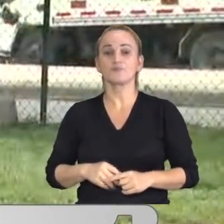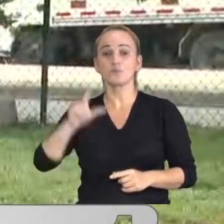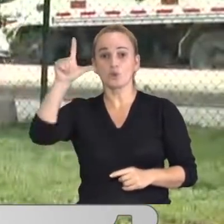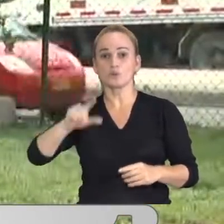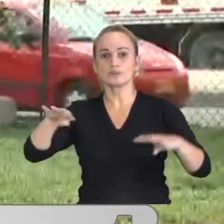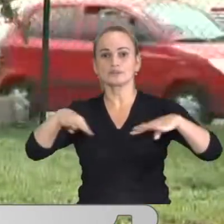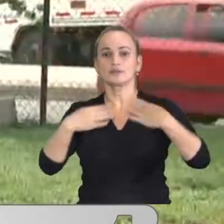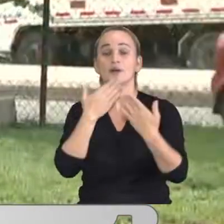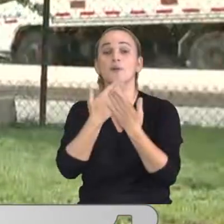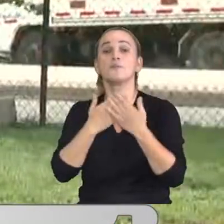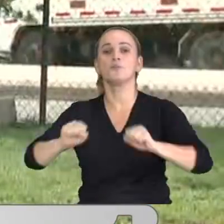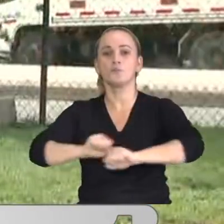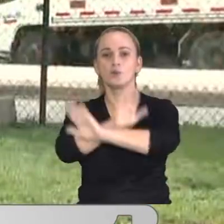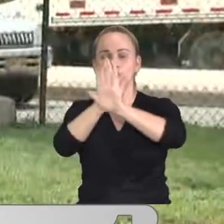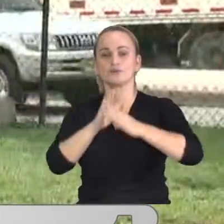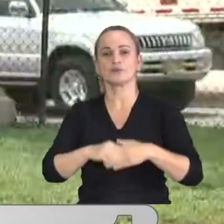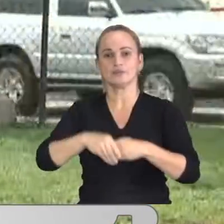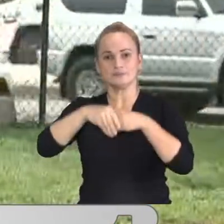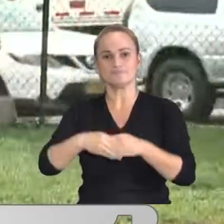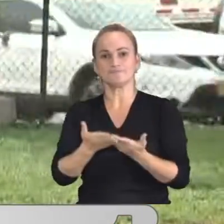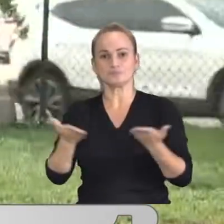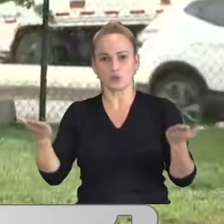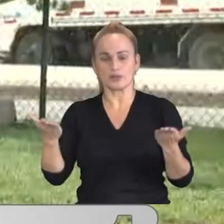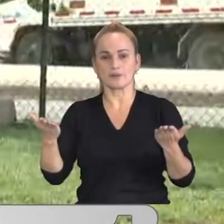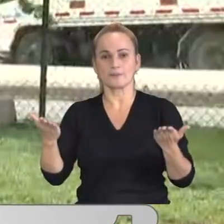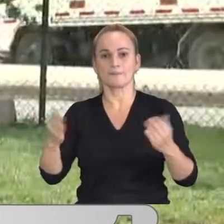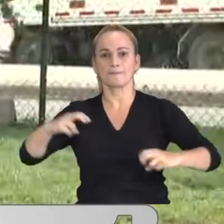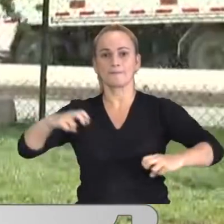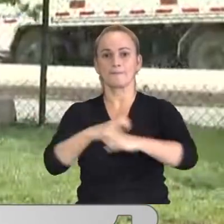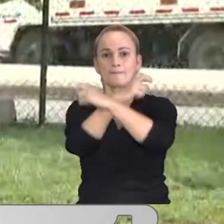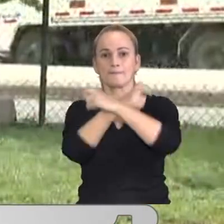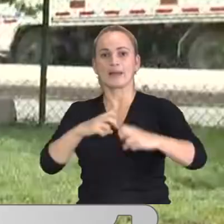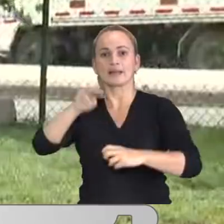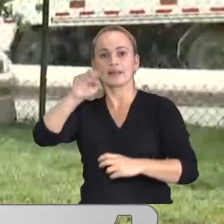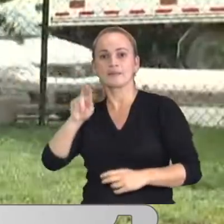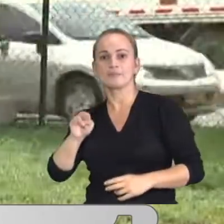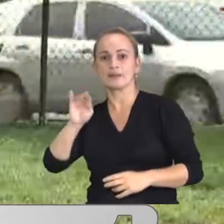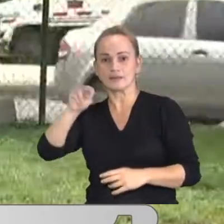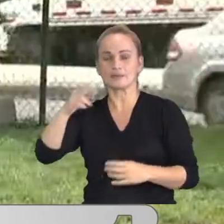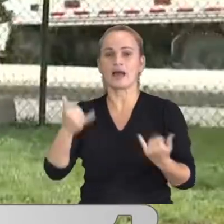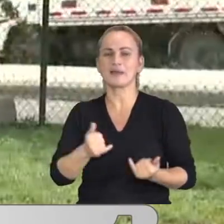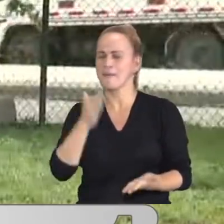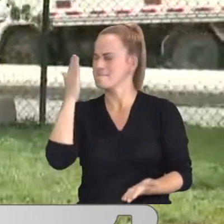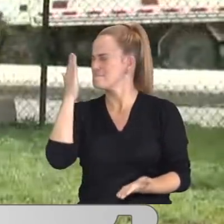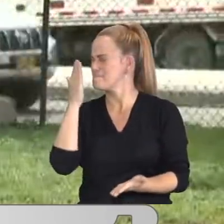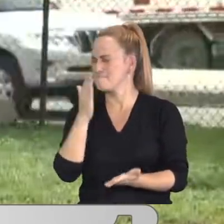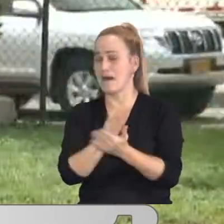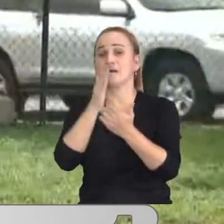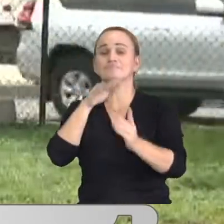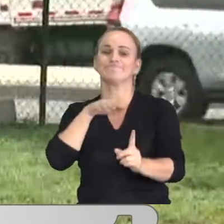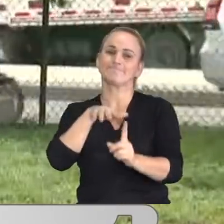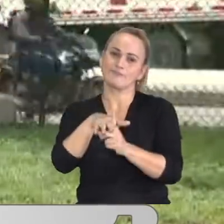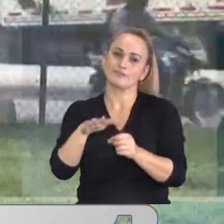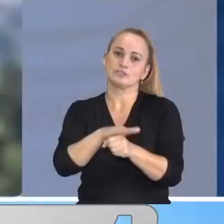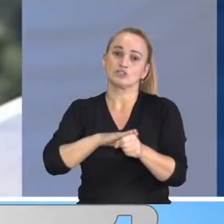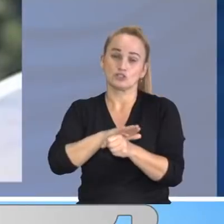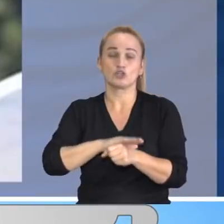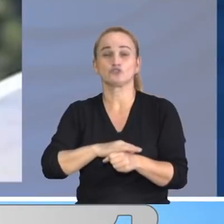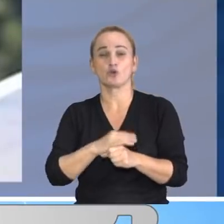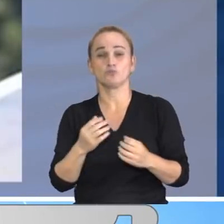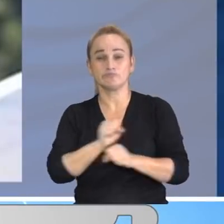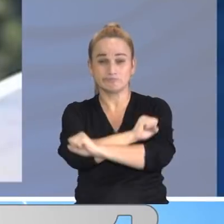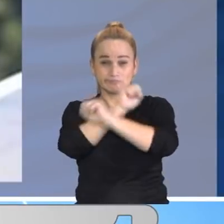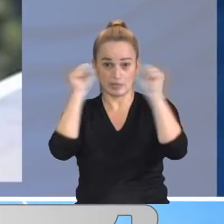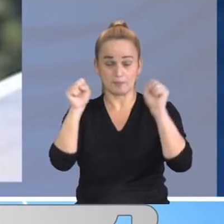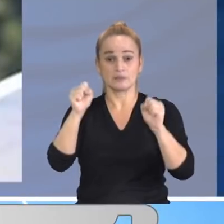Luisa, televidentes, muy buenos días. Yo los saludo desde el Parque de la Marina, en donde ocurrió este lamentable hecho en la madrugada de